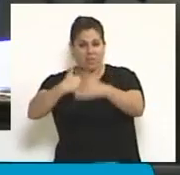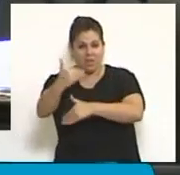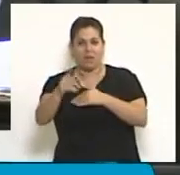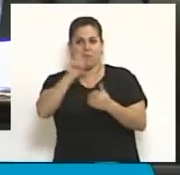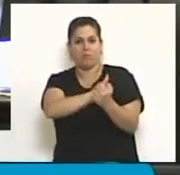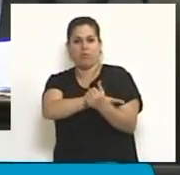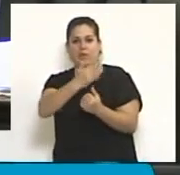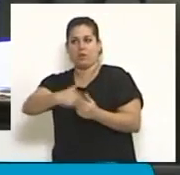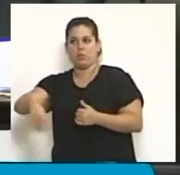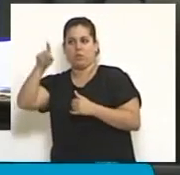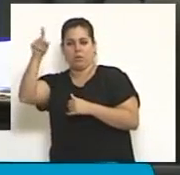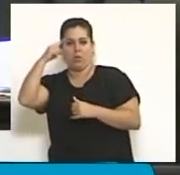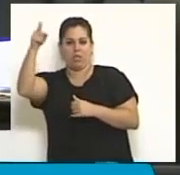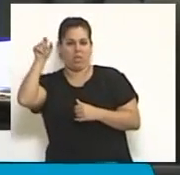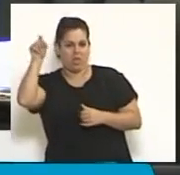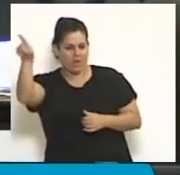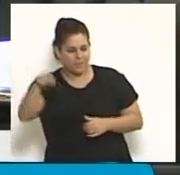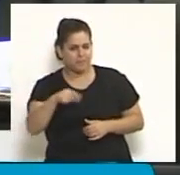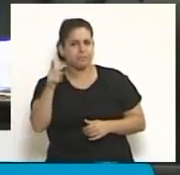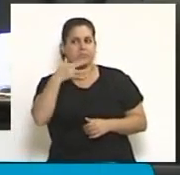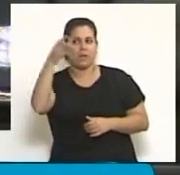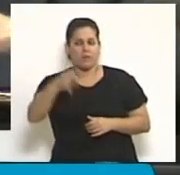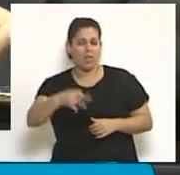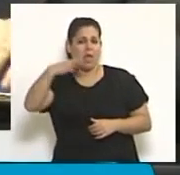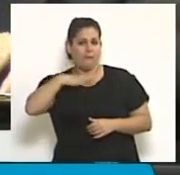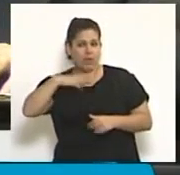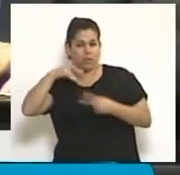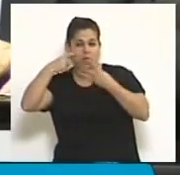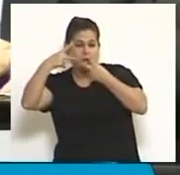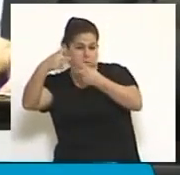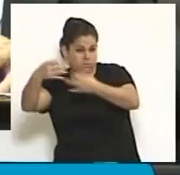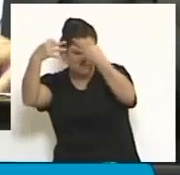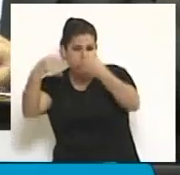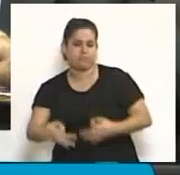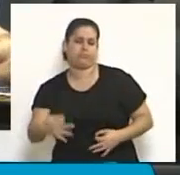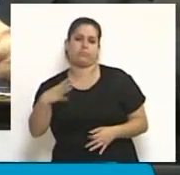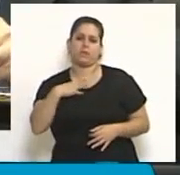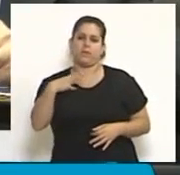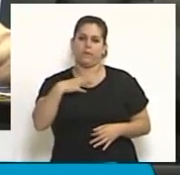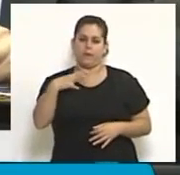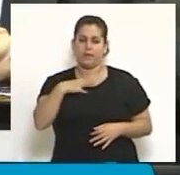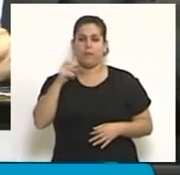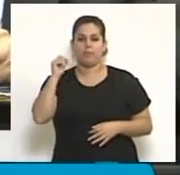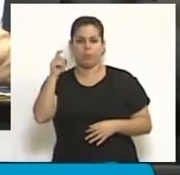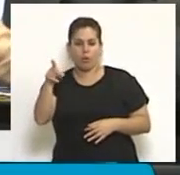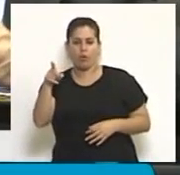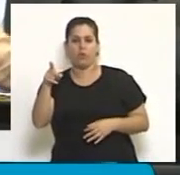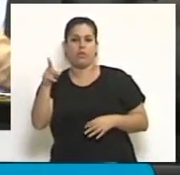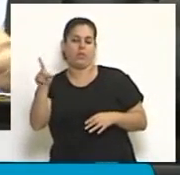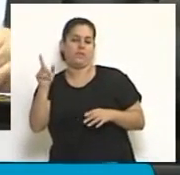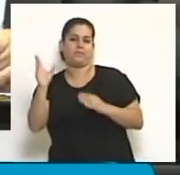Poder Ejecutivo Nacional, no cuenta con el tratamiento y el análisis pertinente por parte de